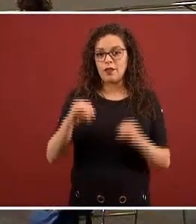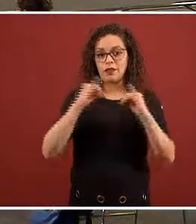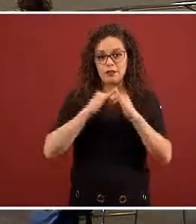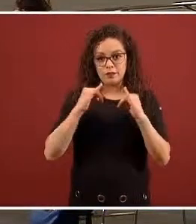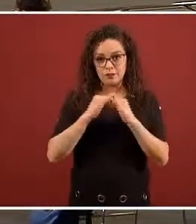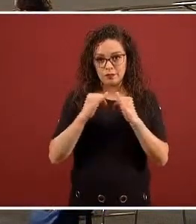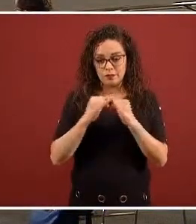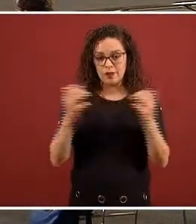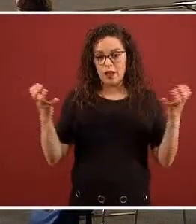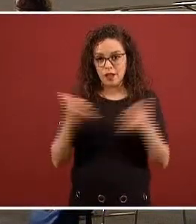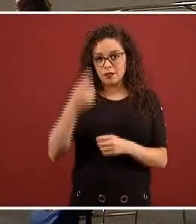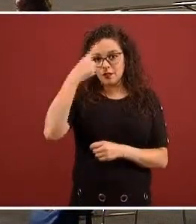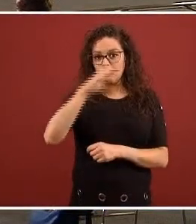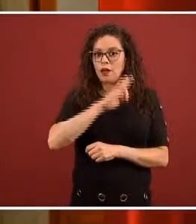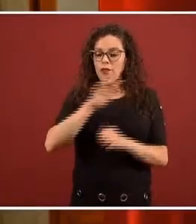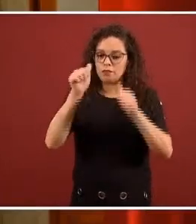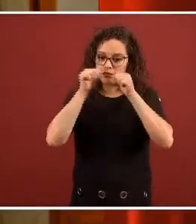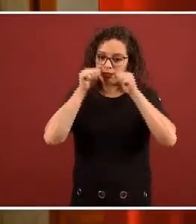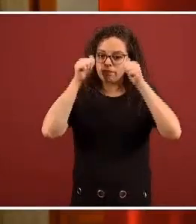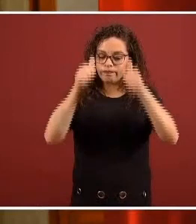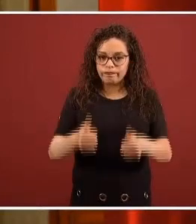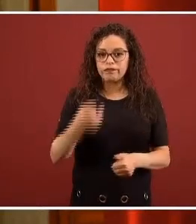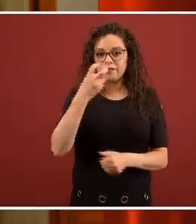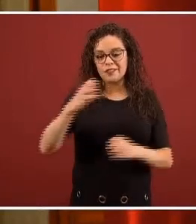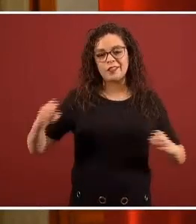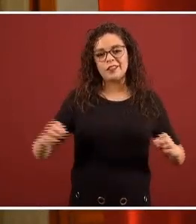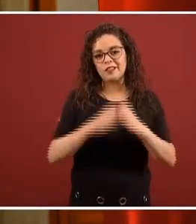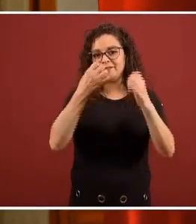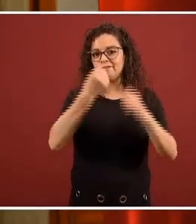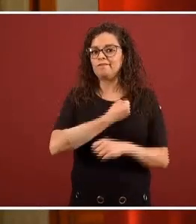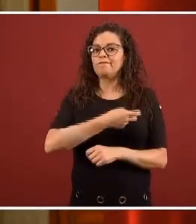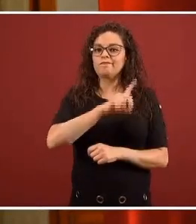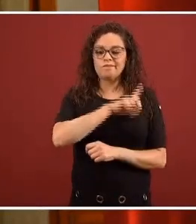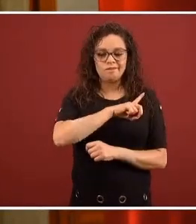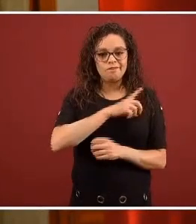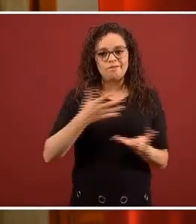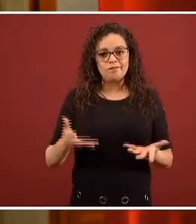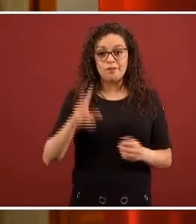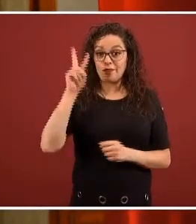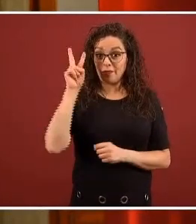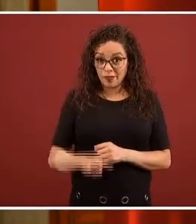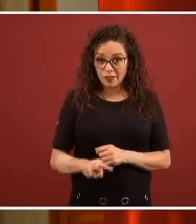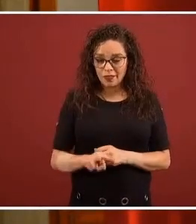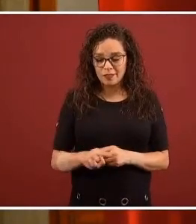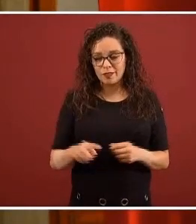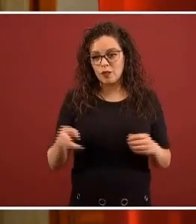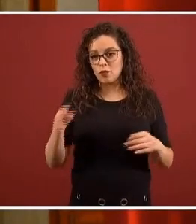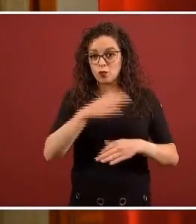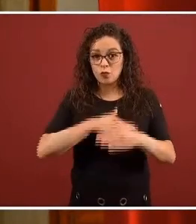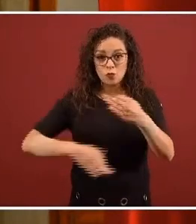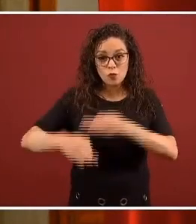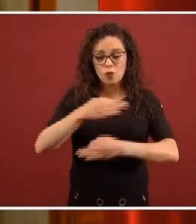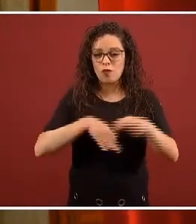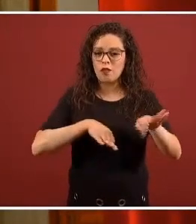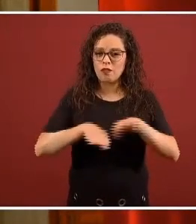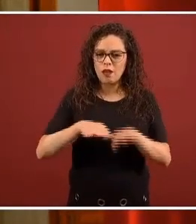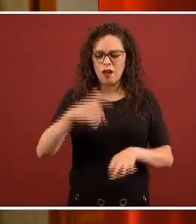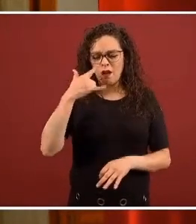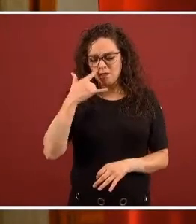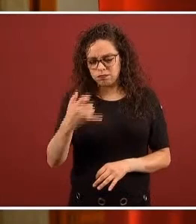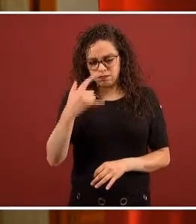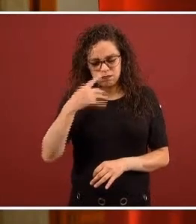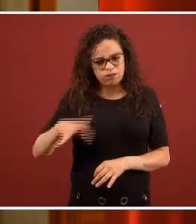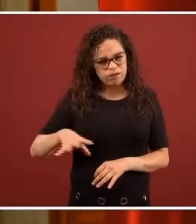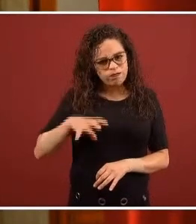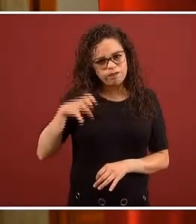esta contingencia y estamos convencidos de que todo lo que estamos haciendo y todos los esfuerzos que